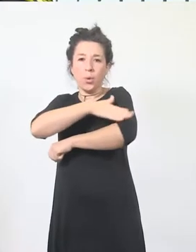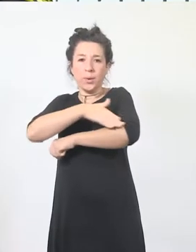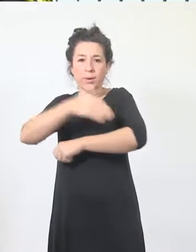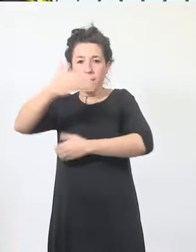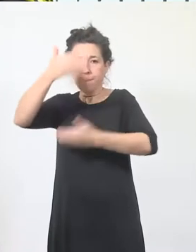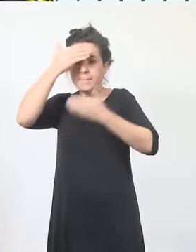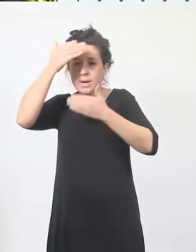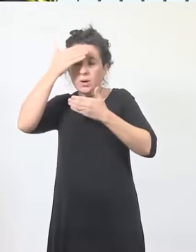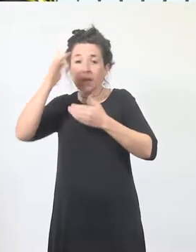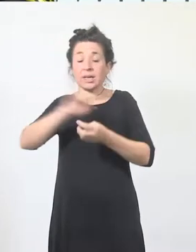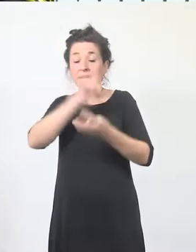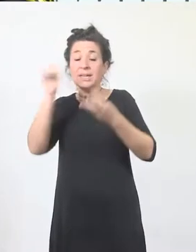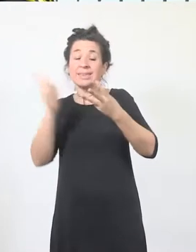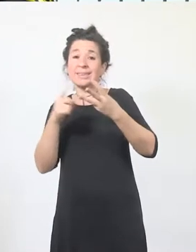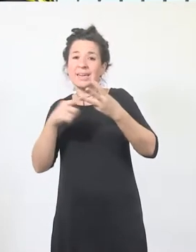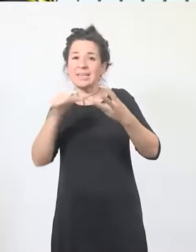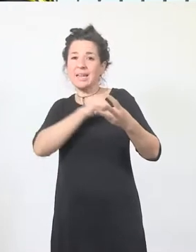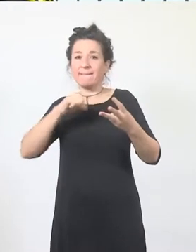independencia.